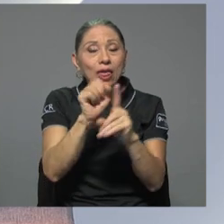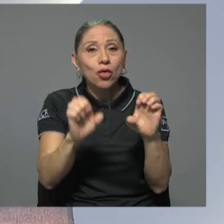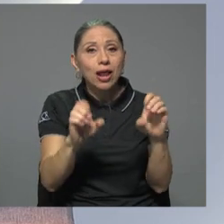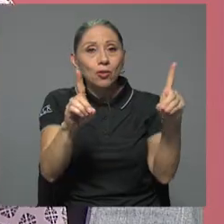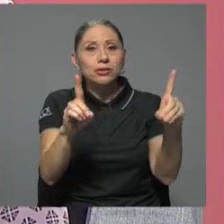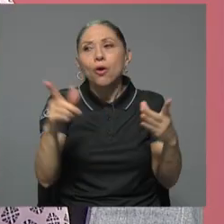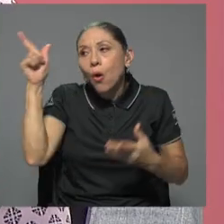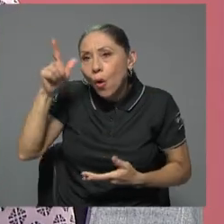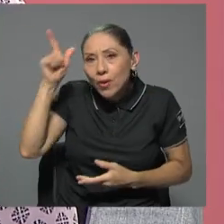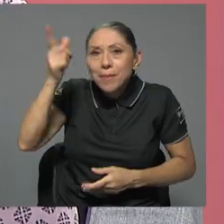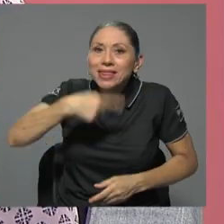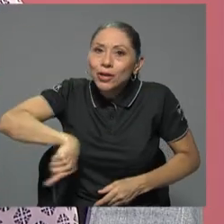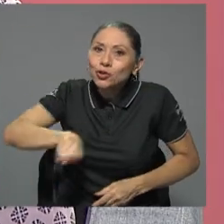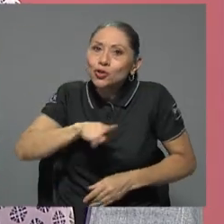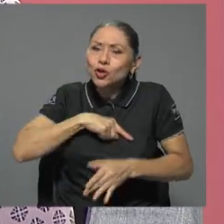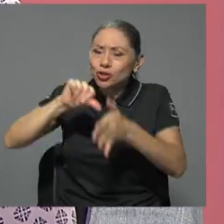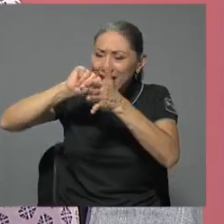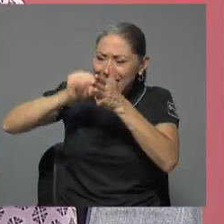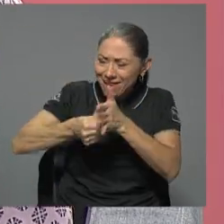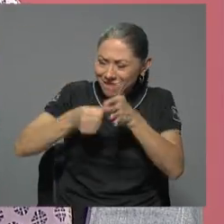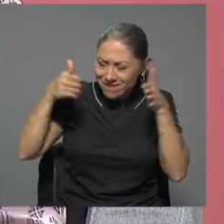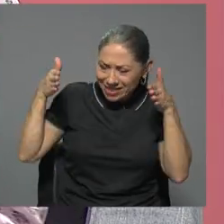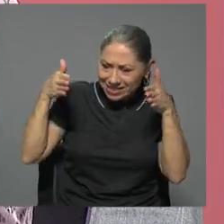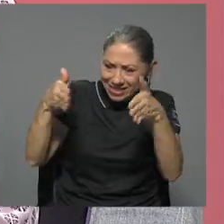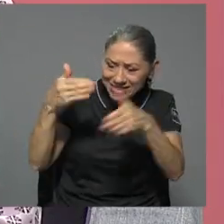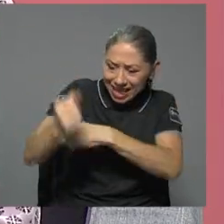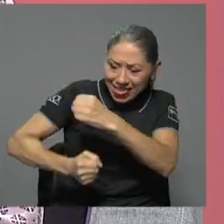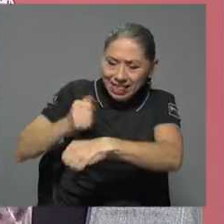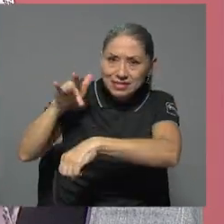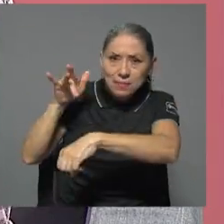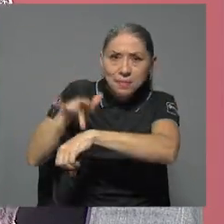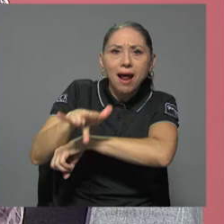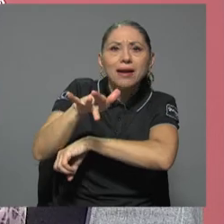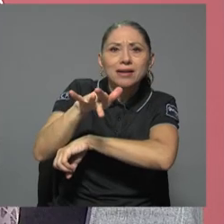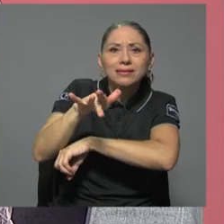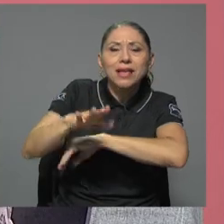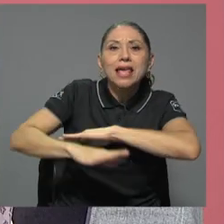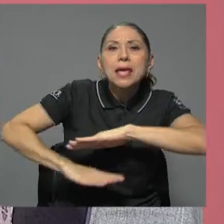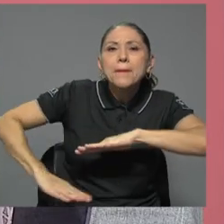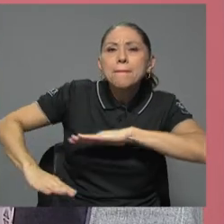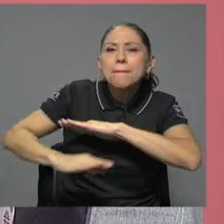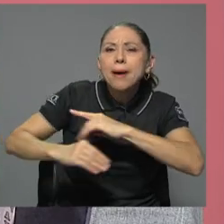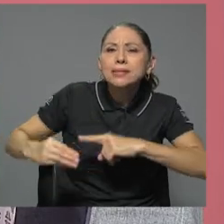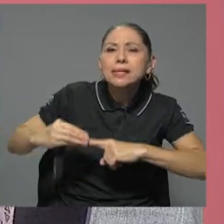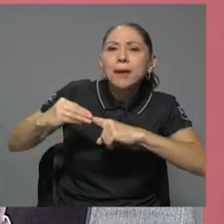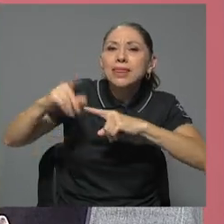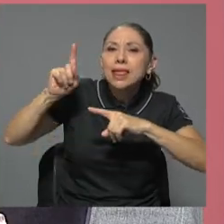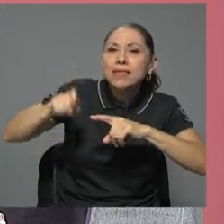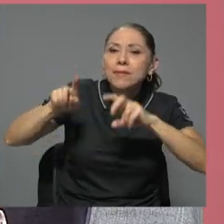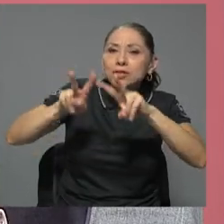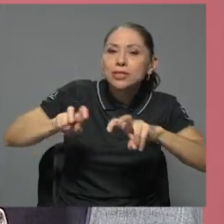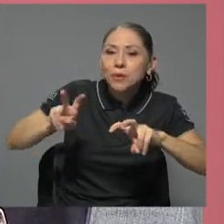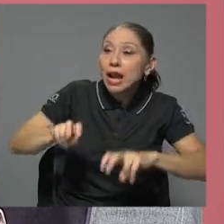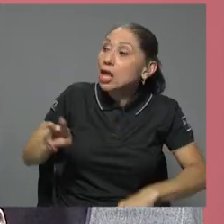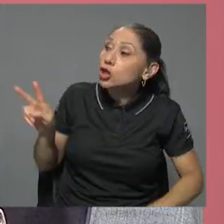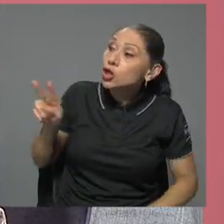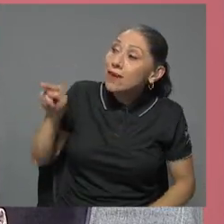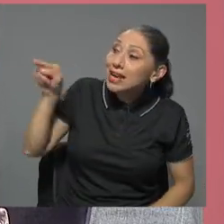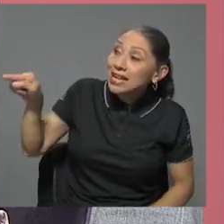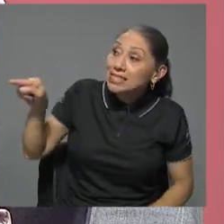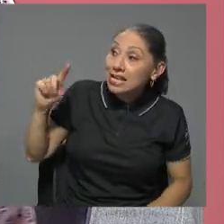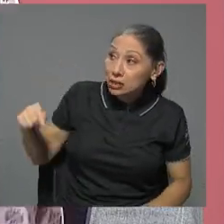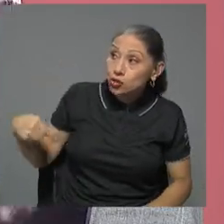estamos proponiendo también énfasis en edades tempranas y básicamente tenemos que explorar doña daneses usted va a llegar a la asamblea legislativa